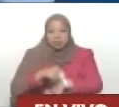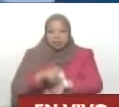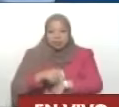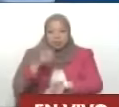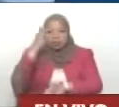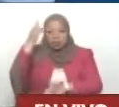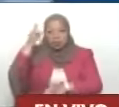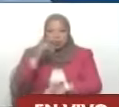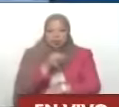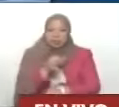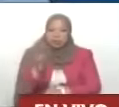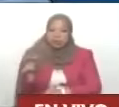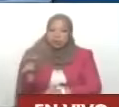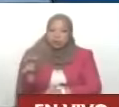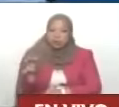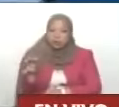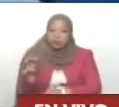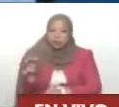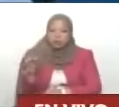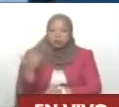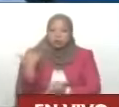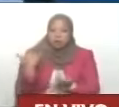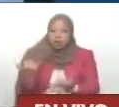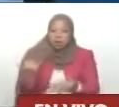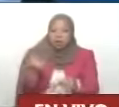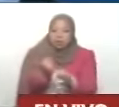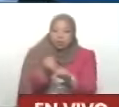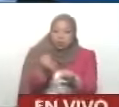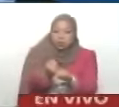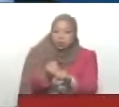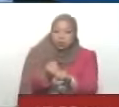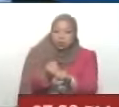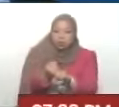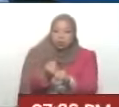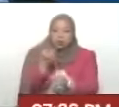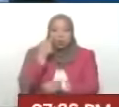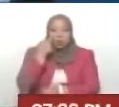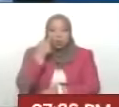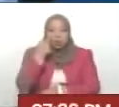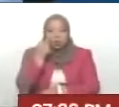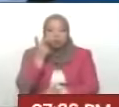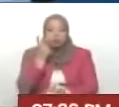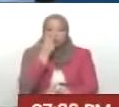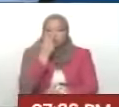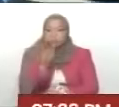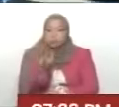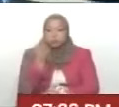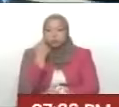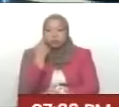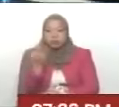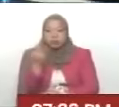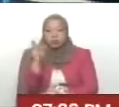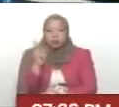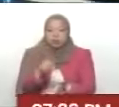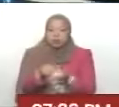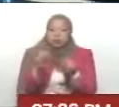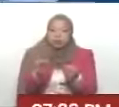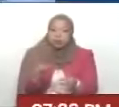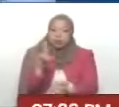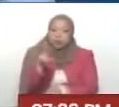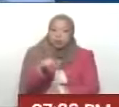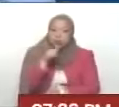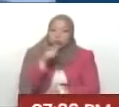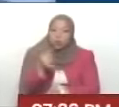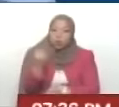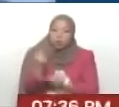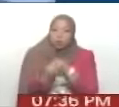perfecto. Eso lo vamos a ver. Estos ojos que tenemos los van a ver. Y también vamos